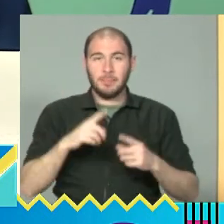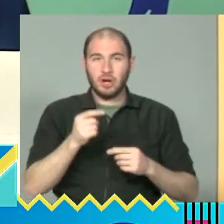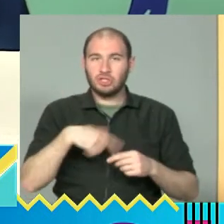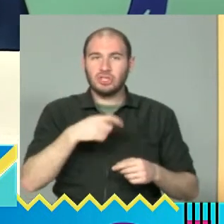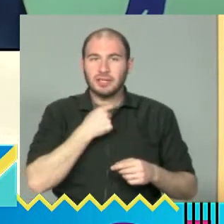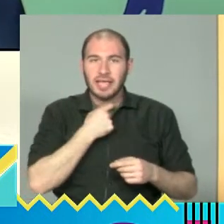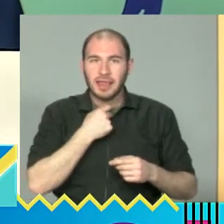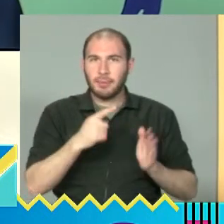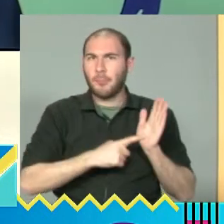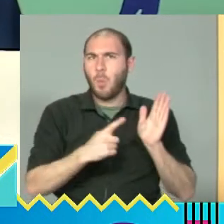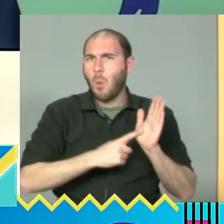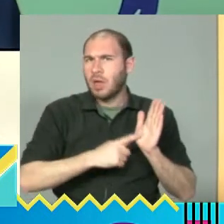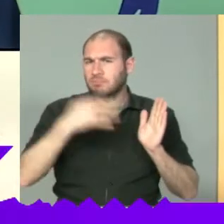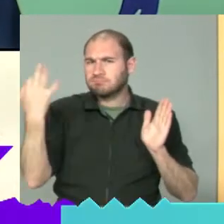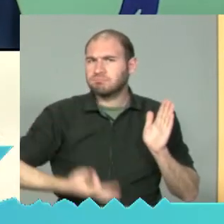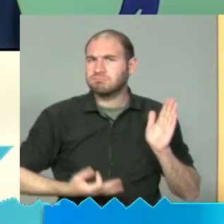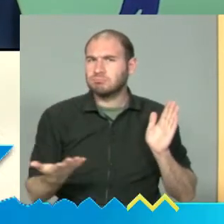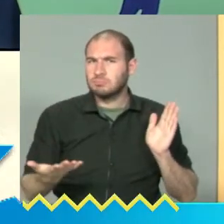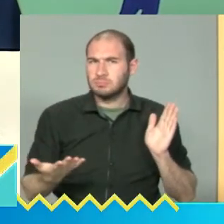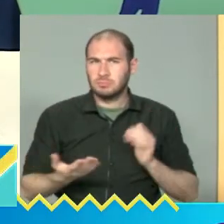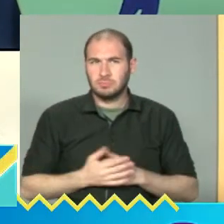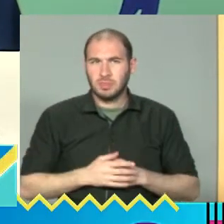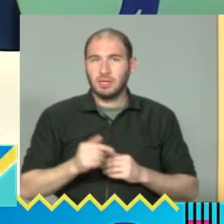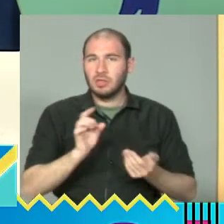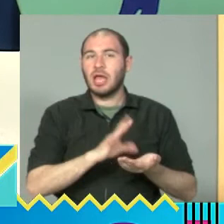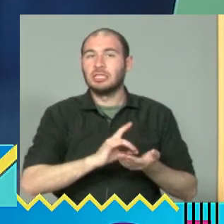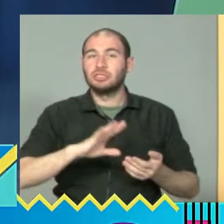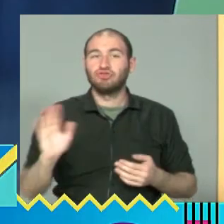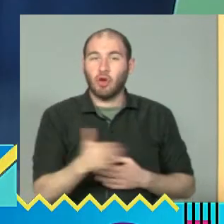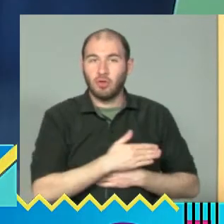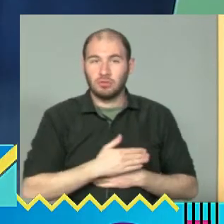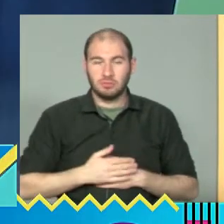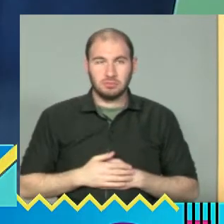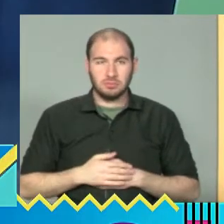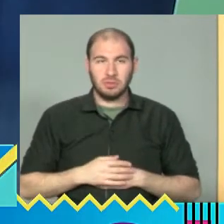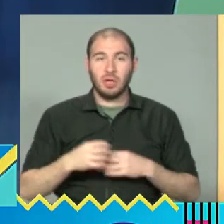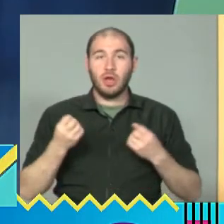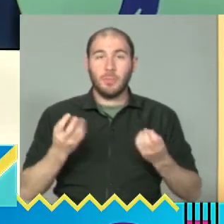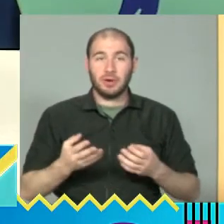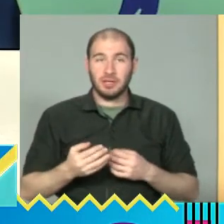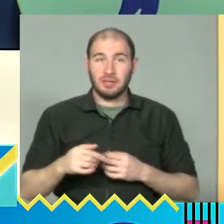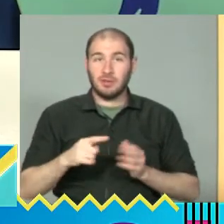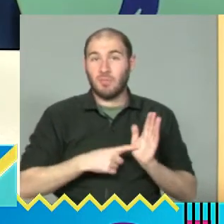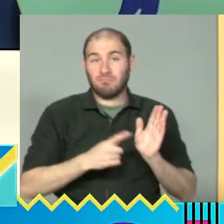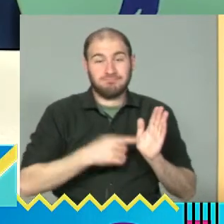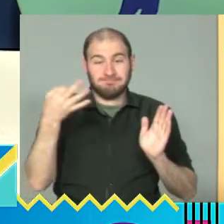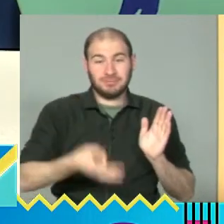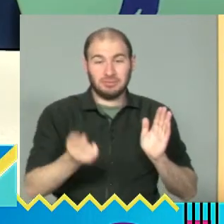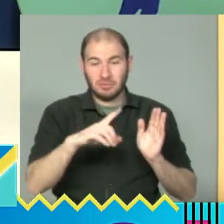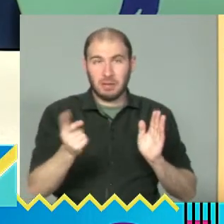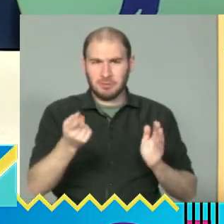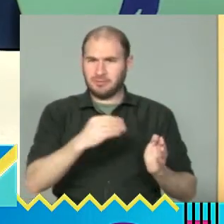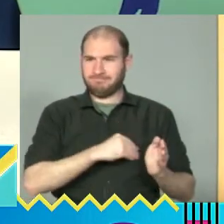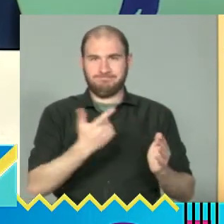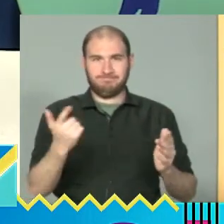queremos es que muestre algo contundente, es que los eche a todos. Porque si no, no va a mostrar algo contundente, nadie le va